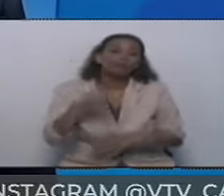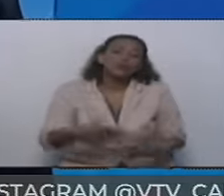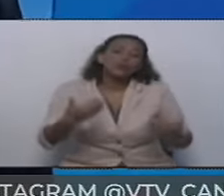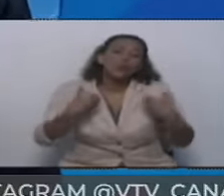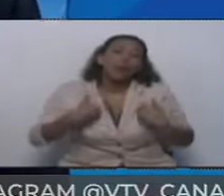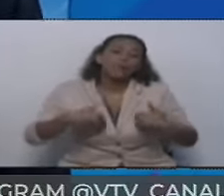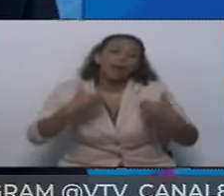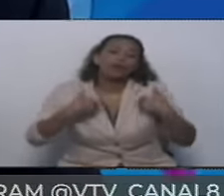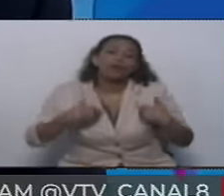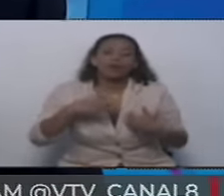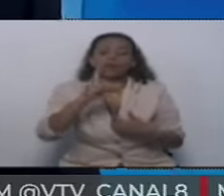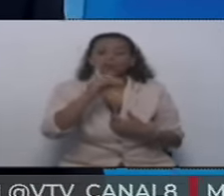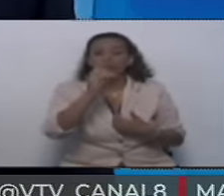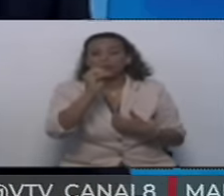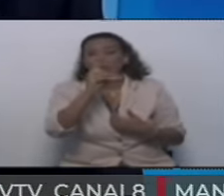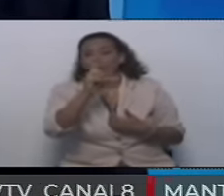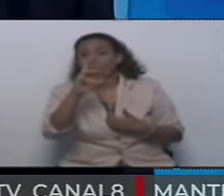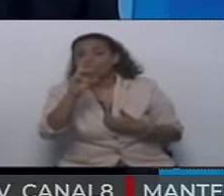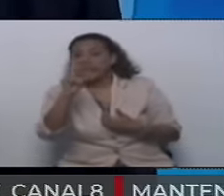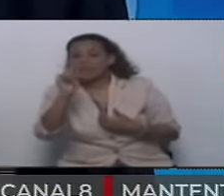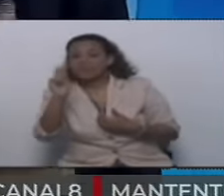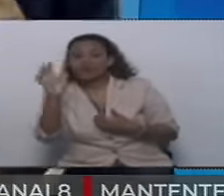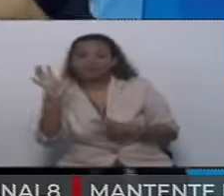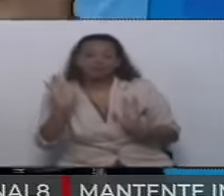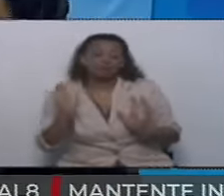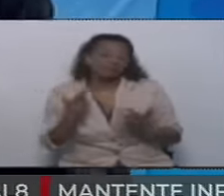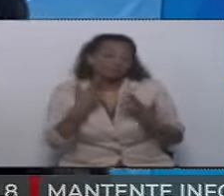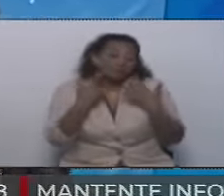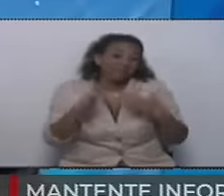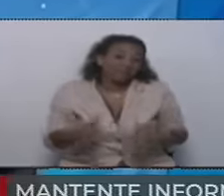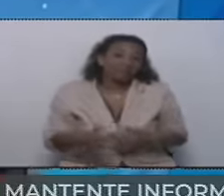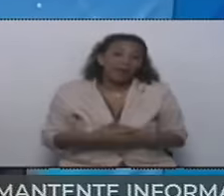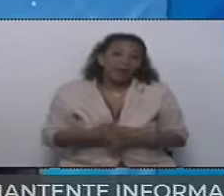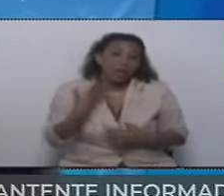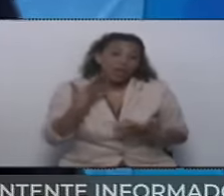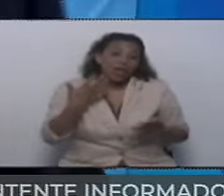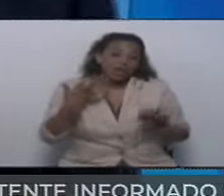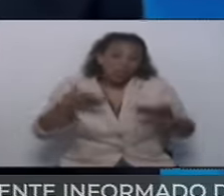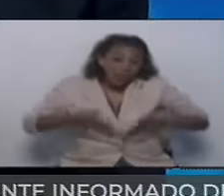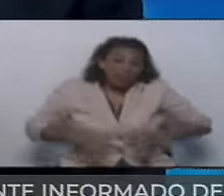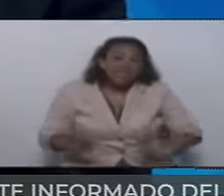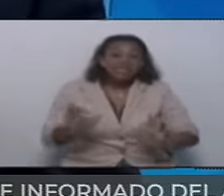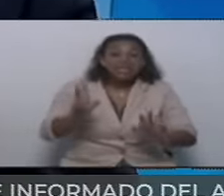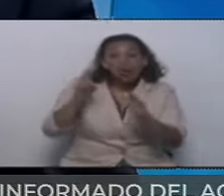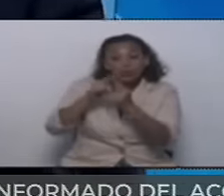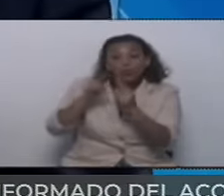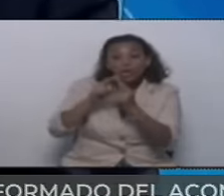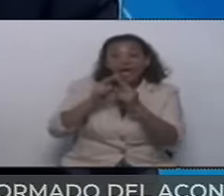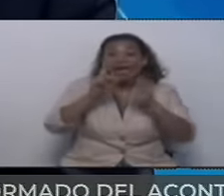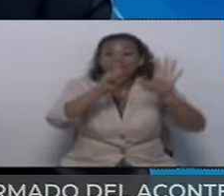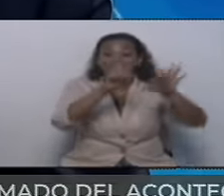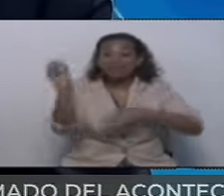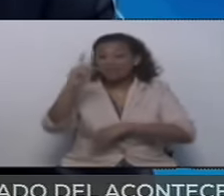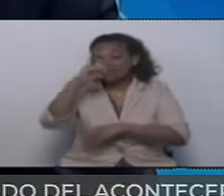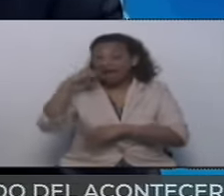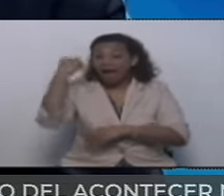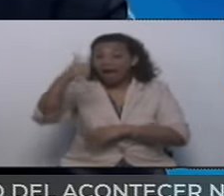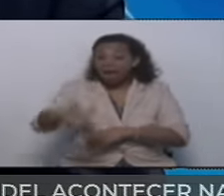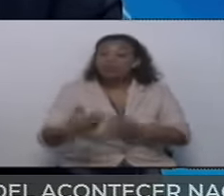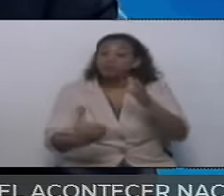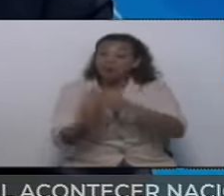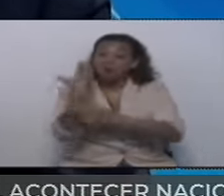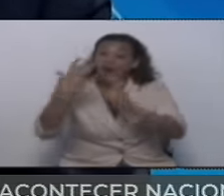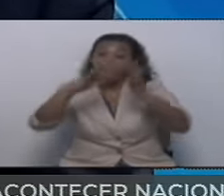le vamos a poner? La Dolorita. La Dolorita, sí señor. Y pero bueno, yo y seguimos. A La Dolorita desde que nací, de hace 60 años, La Dolorita.